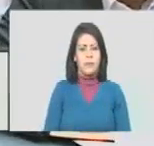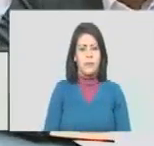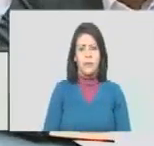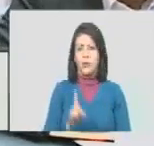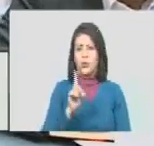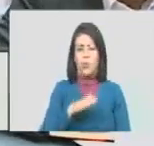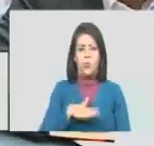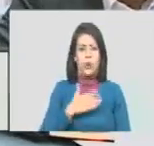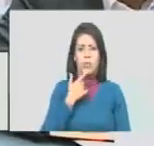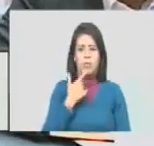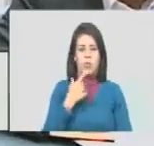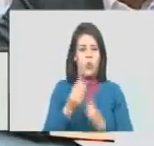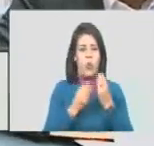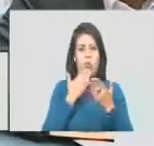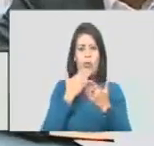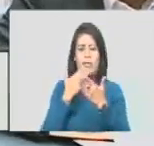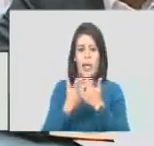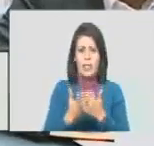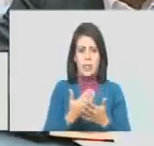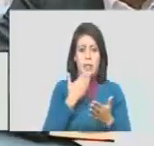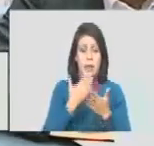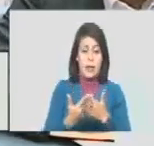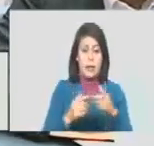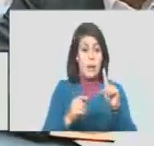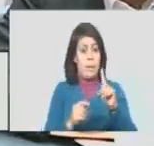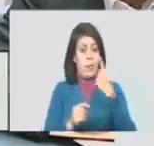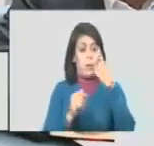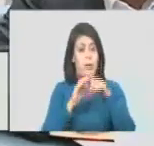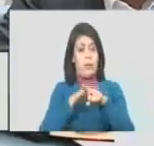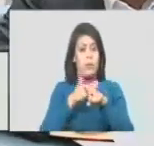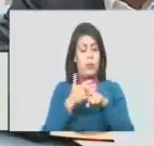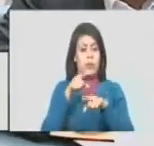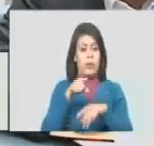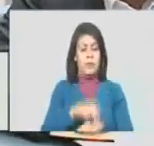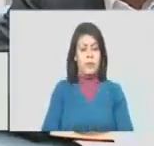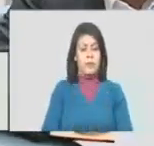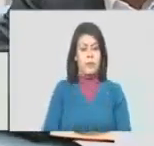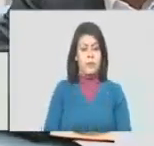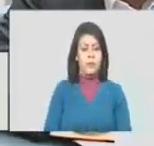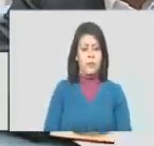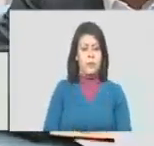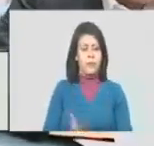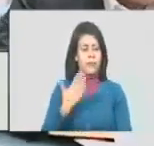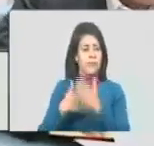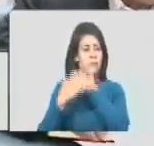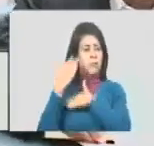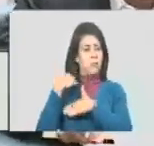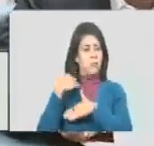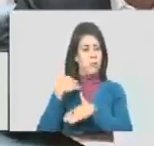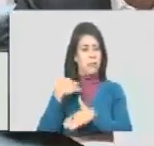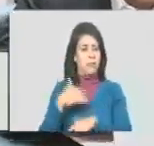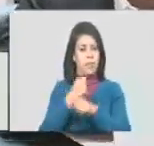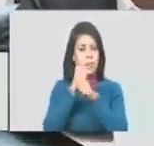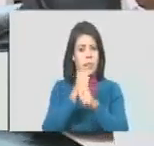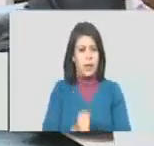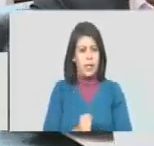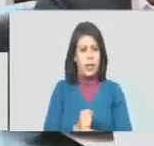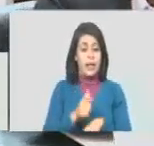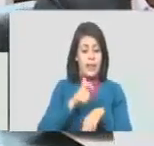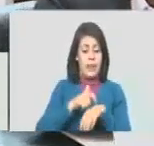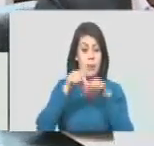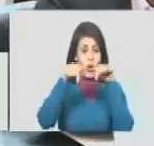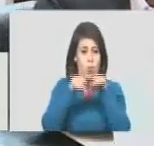cómo agradecérselo. Primero, porque hace mucho tiempo que esperé este